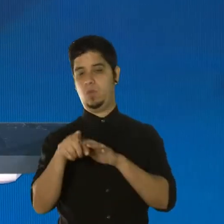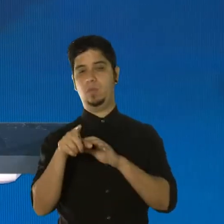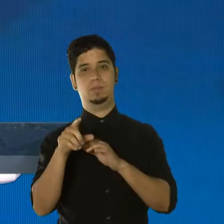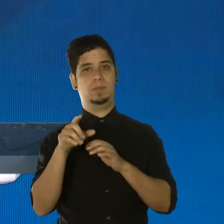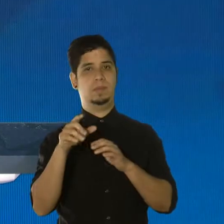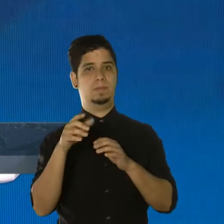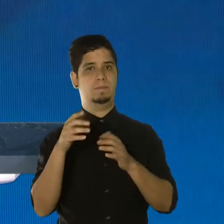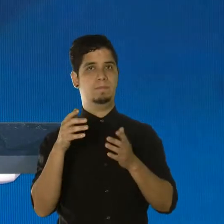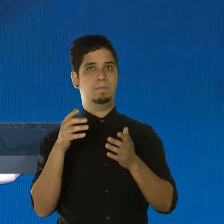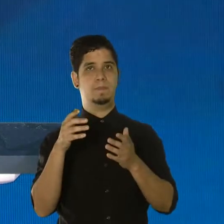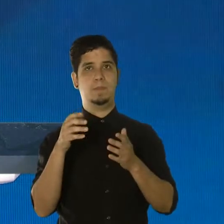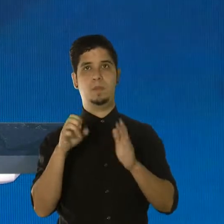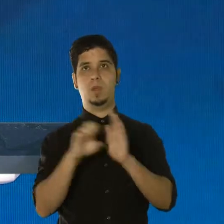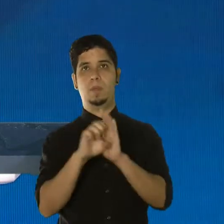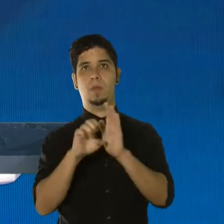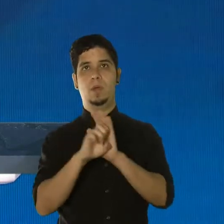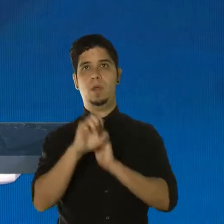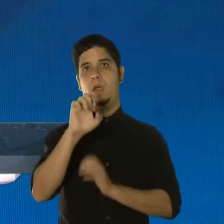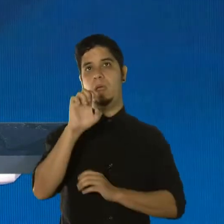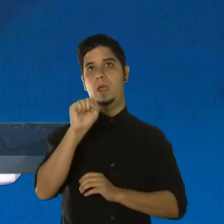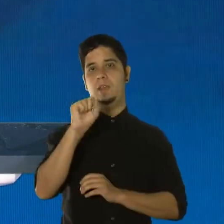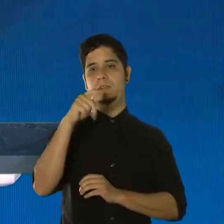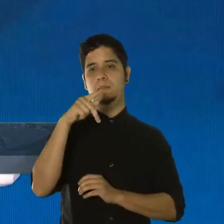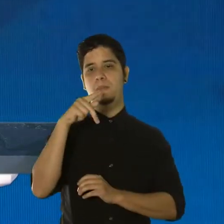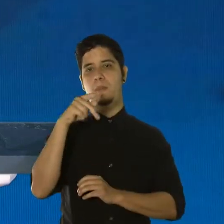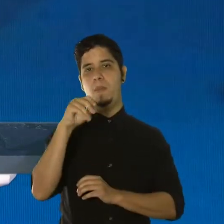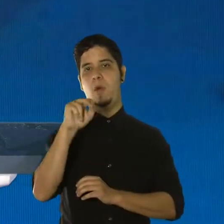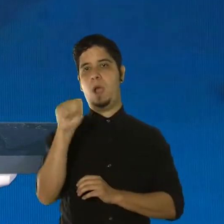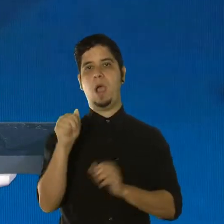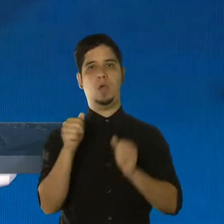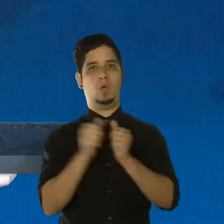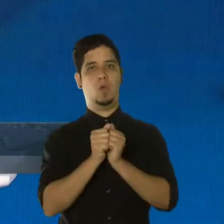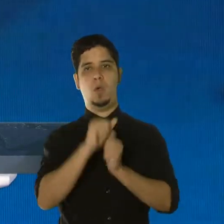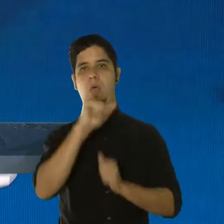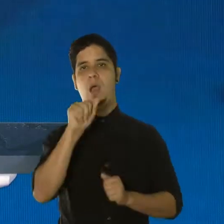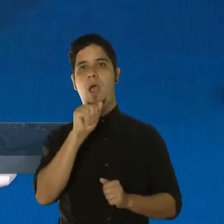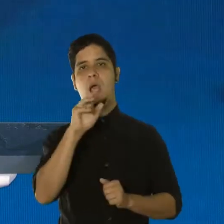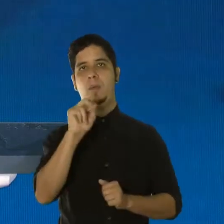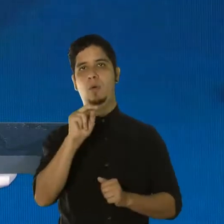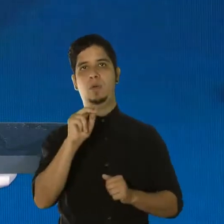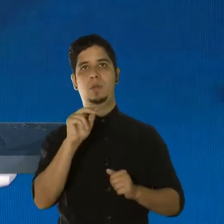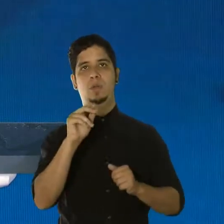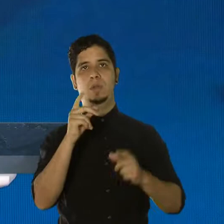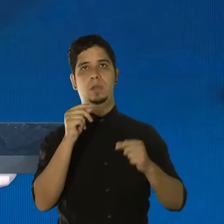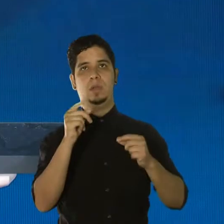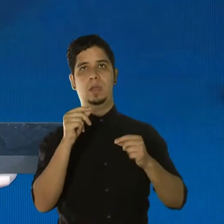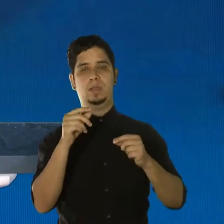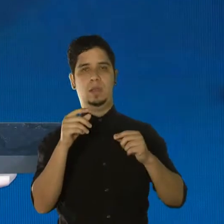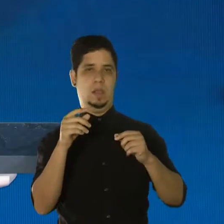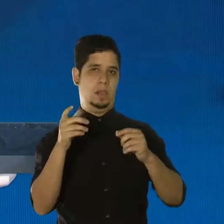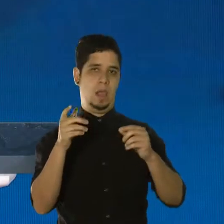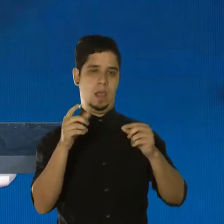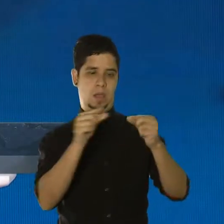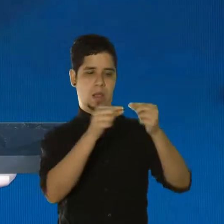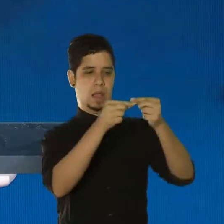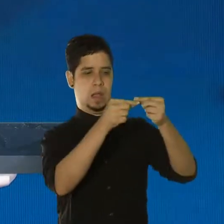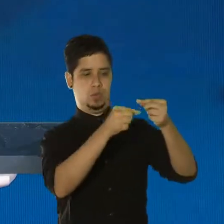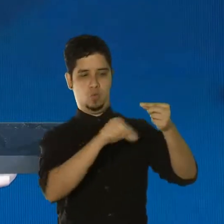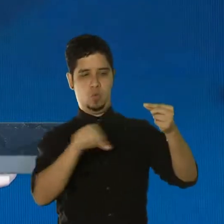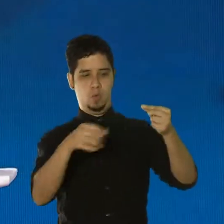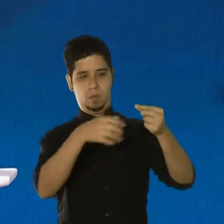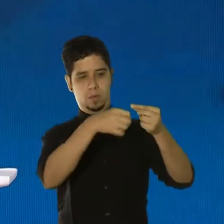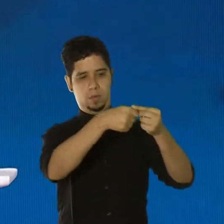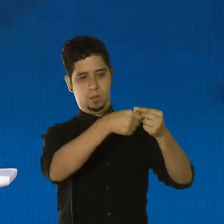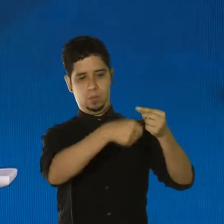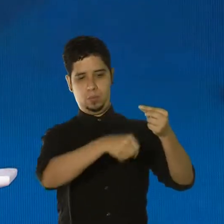La esponja de fregar con jabón y la coloca en las áreas de conexión. Ahí, si